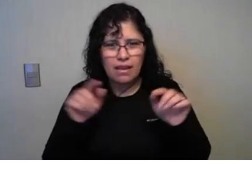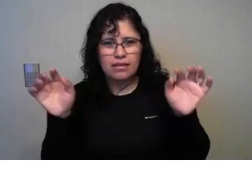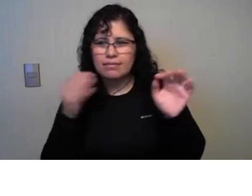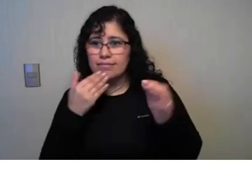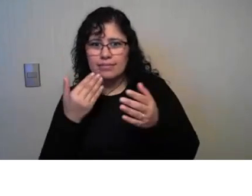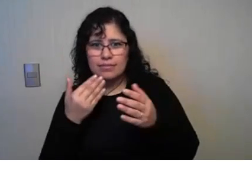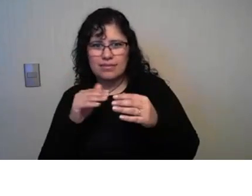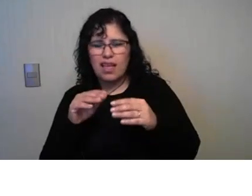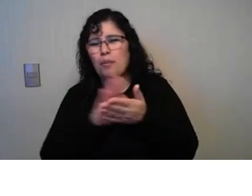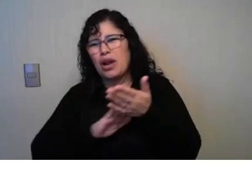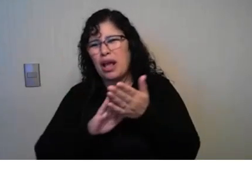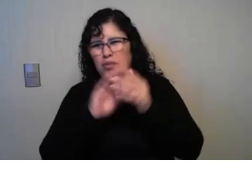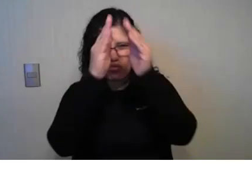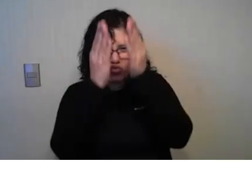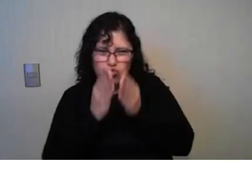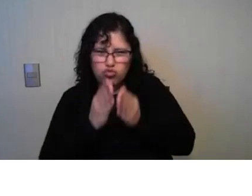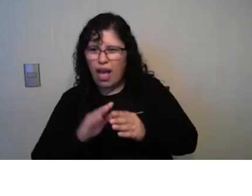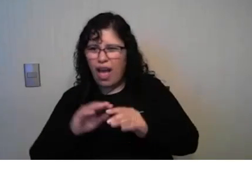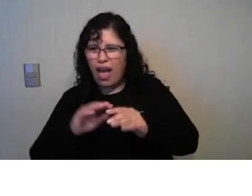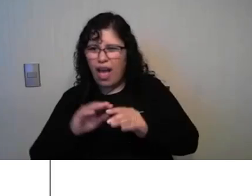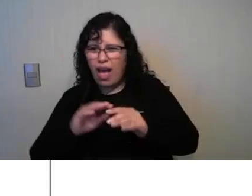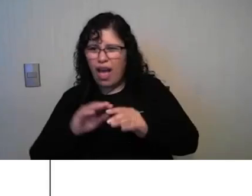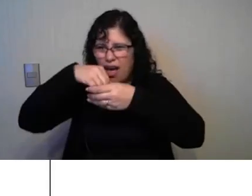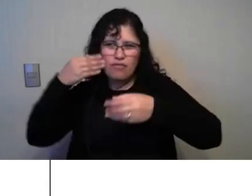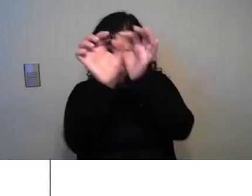externa o configuración externa de la médula espinal.